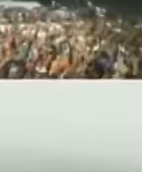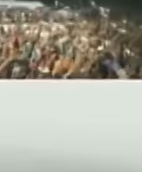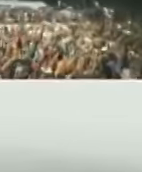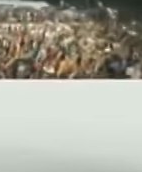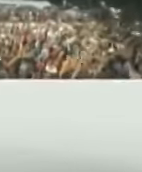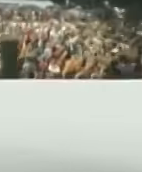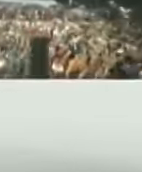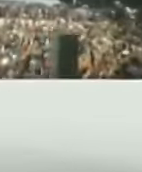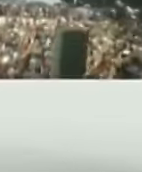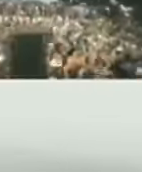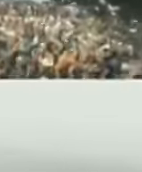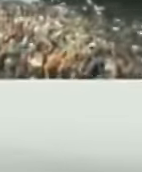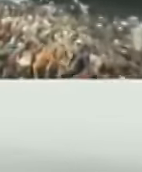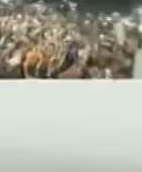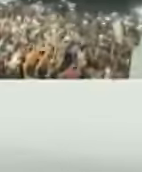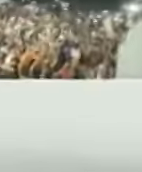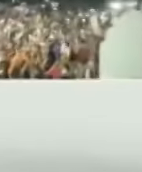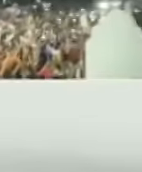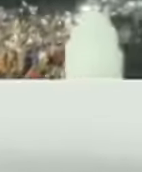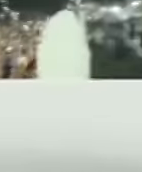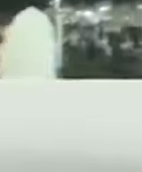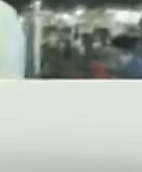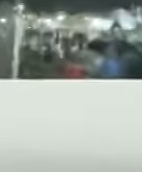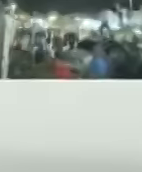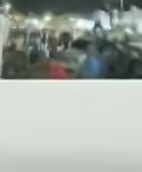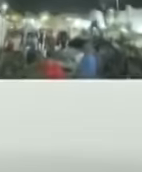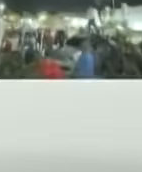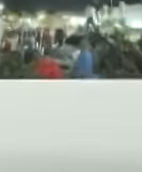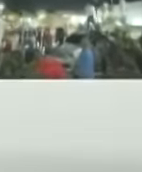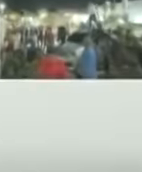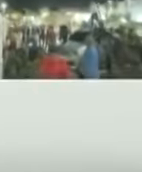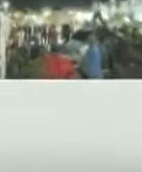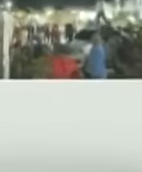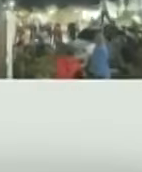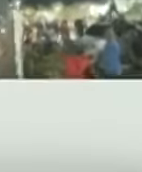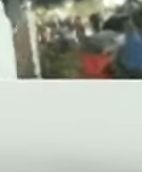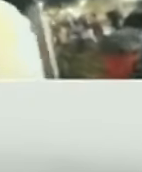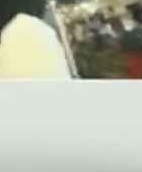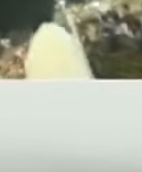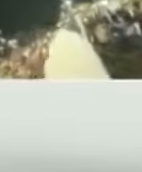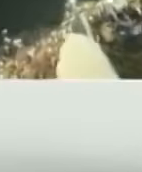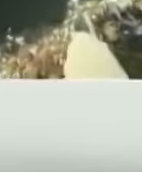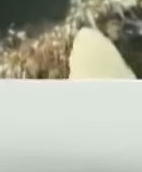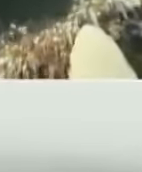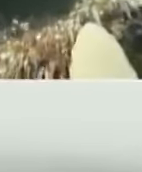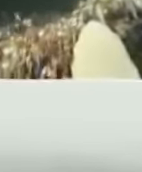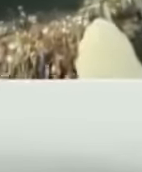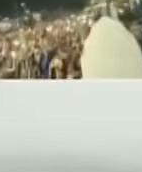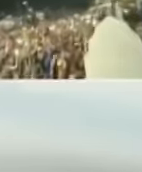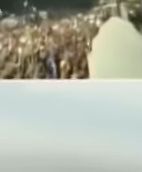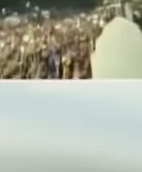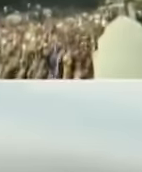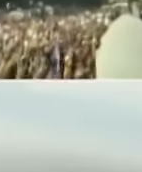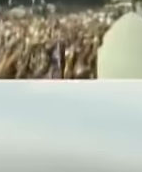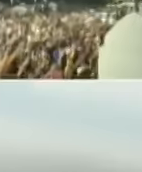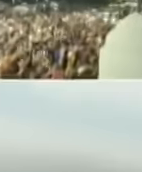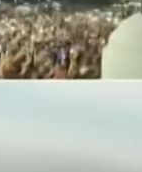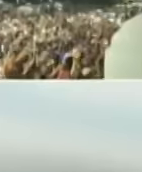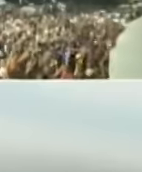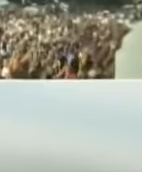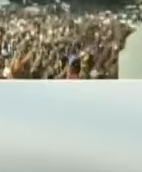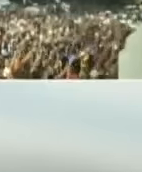del pueblo oriental, como bien lo dijo el presidente constitucional, un pueblo de heroínas y guerreros, lo